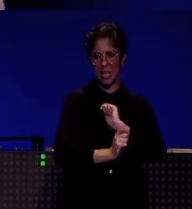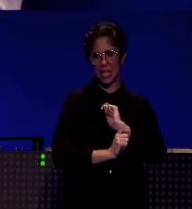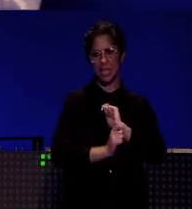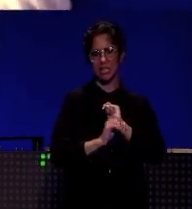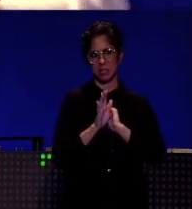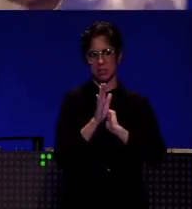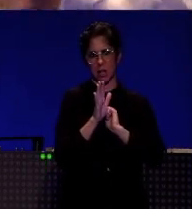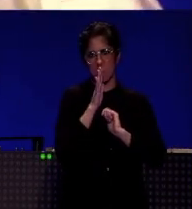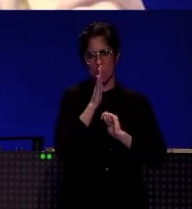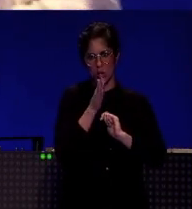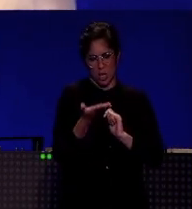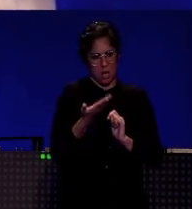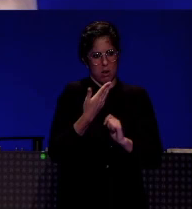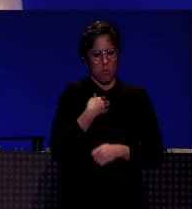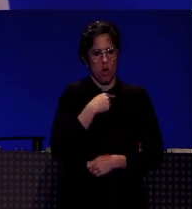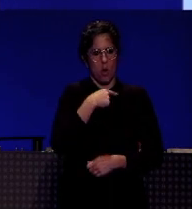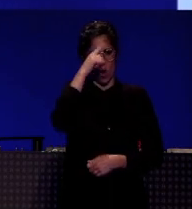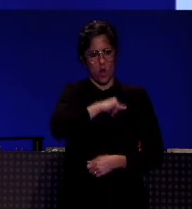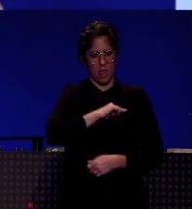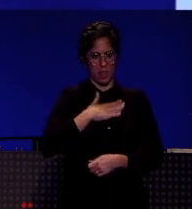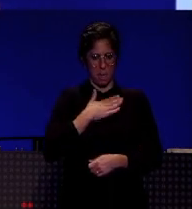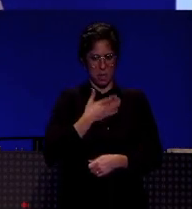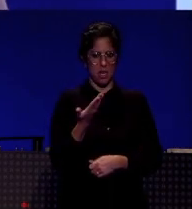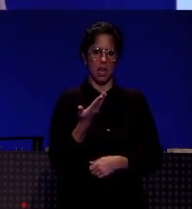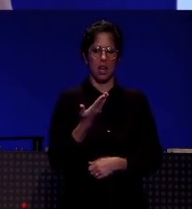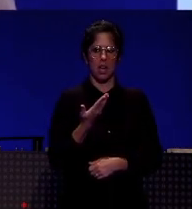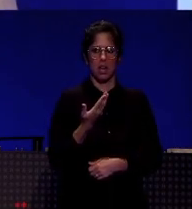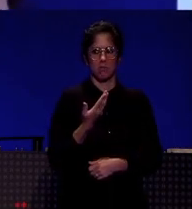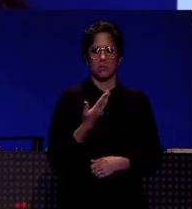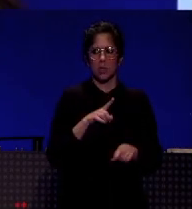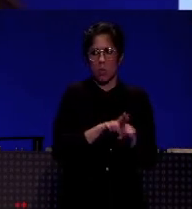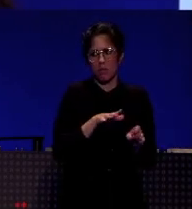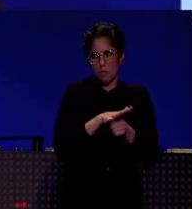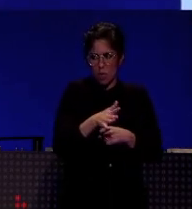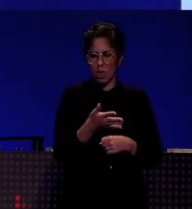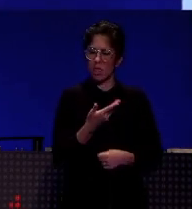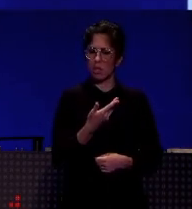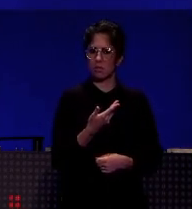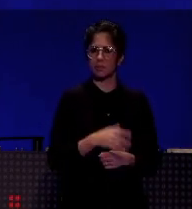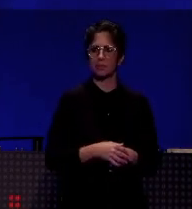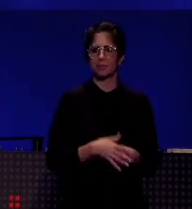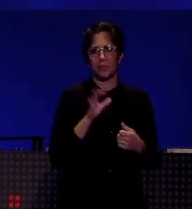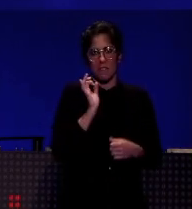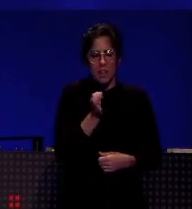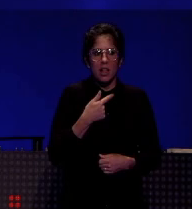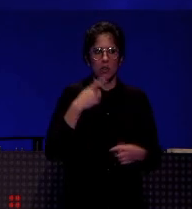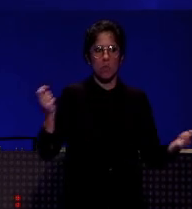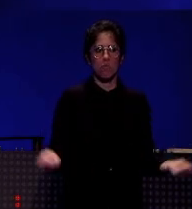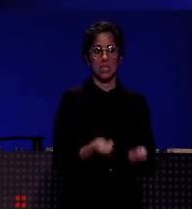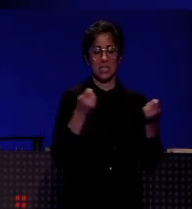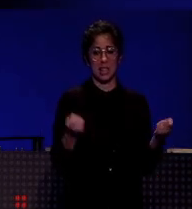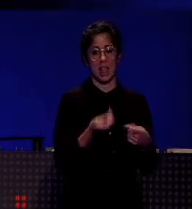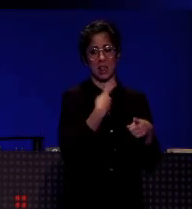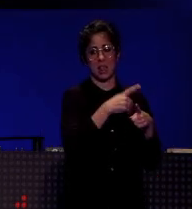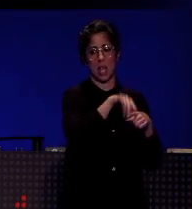principios como influencers y bueno yo digo si yo comparto sea hago publicidad de productos que me